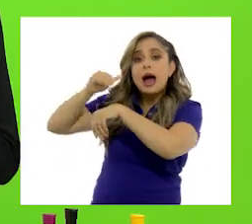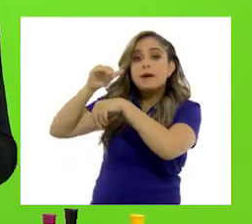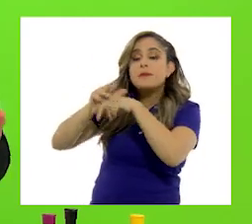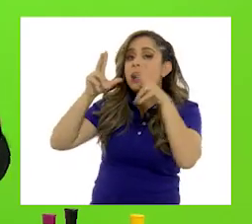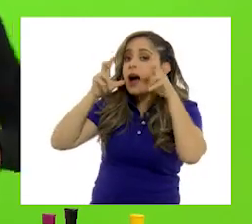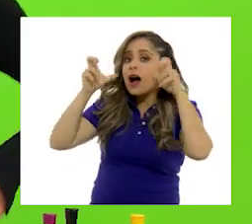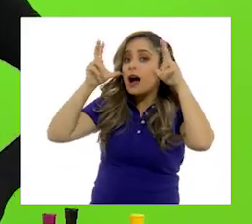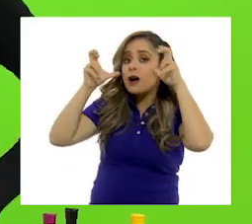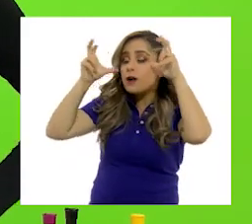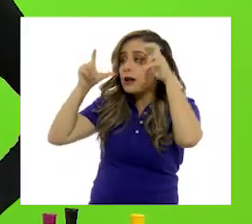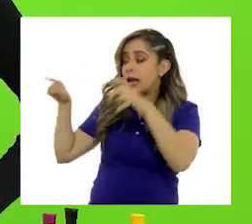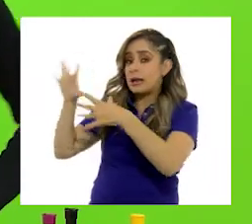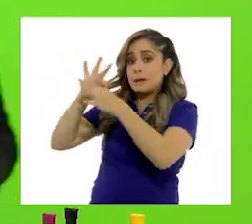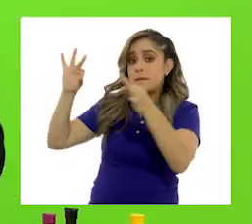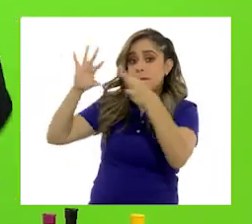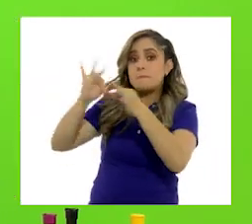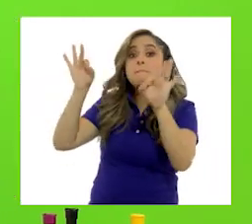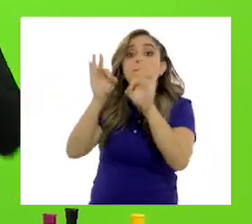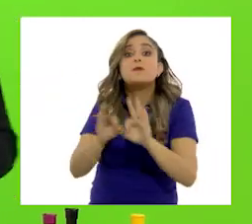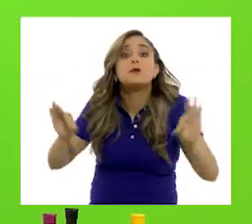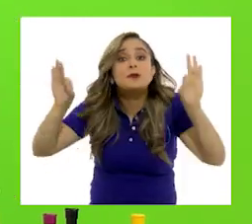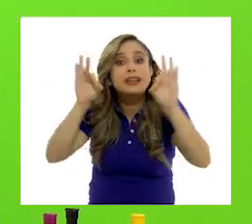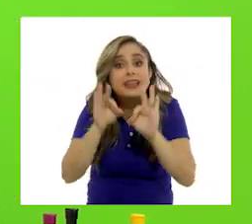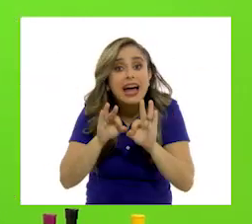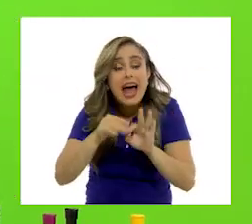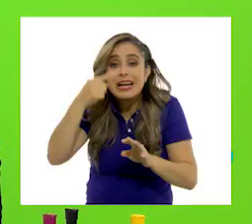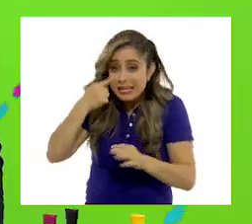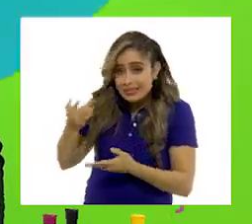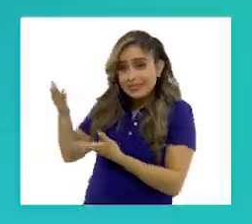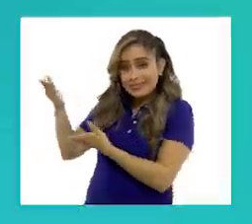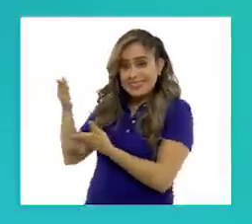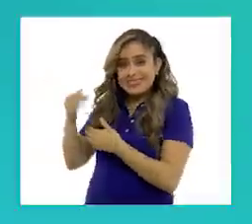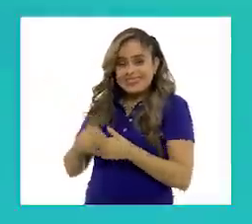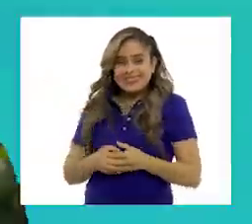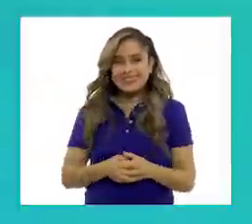quien tiene algo muy importante que decirnos. Adelante, Ajolisto.